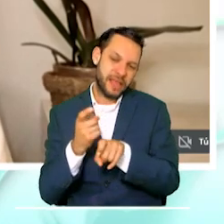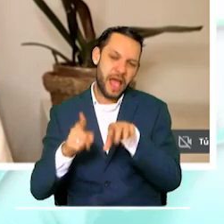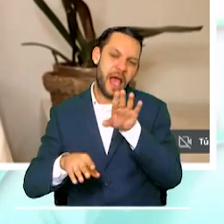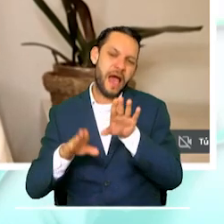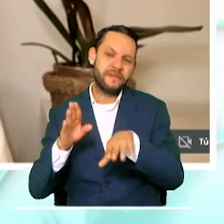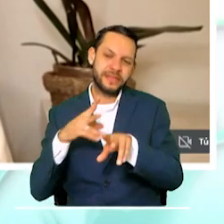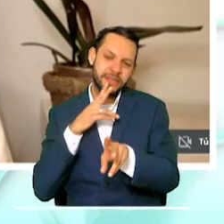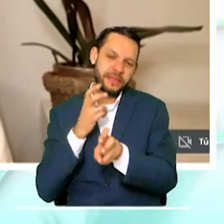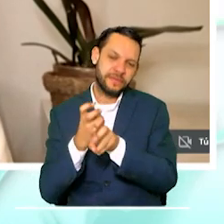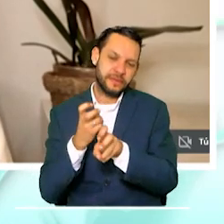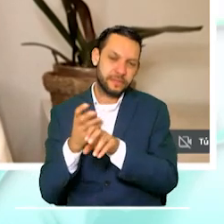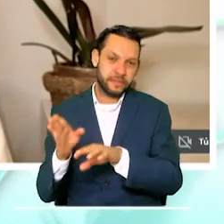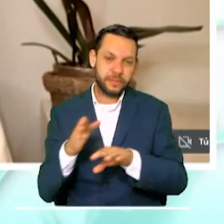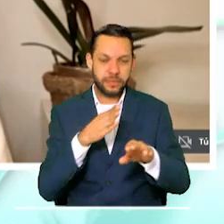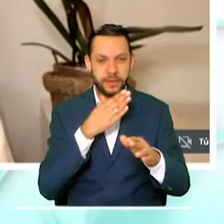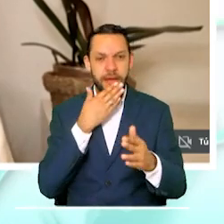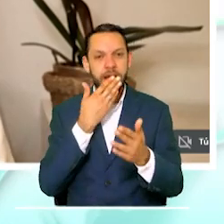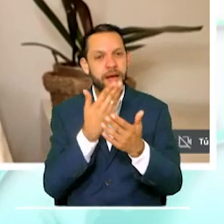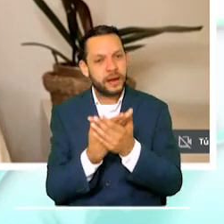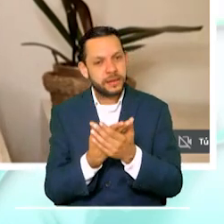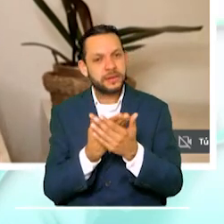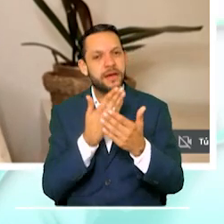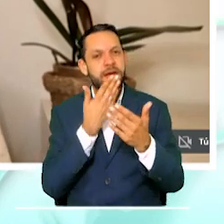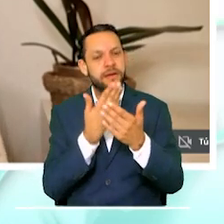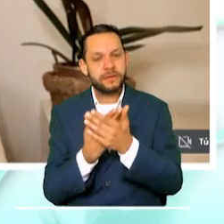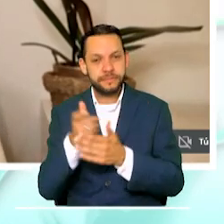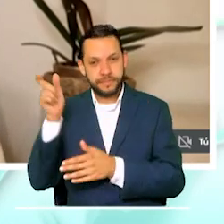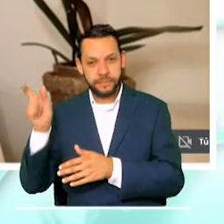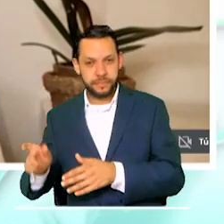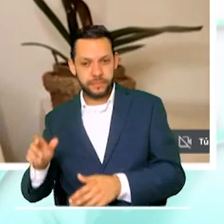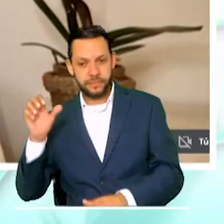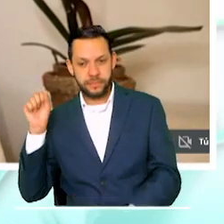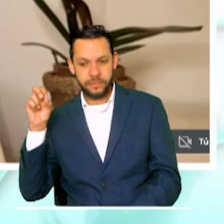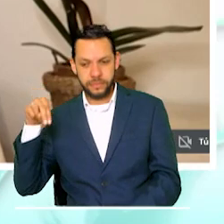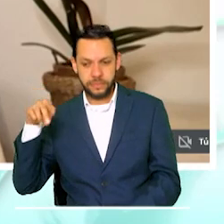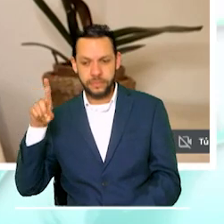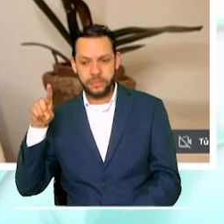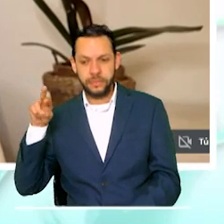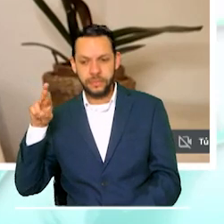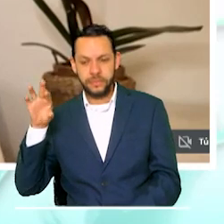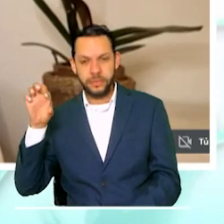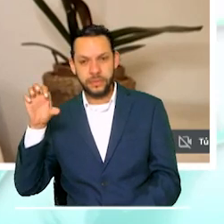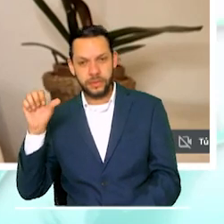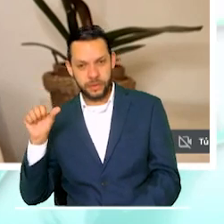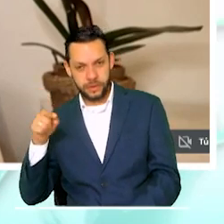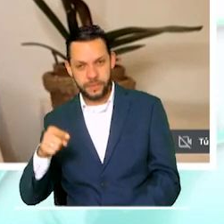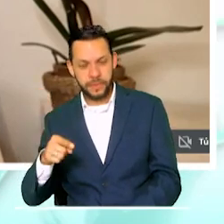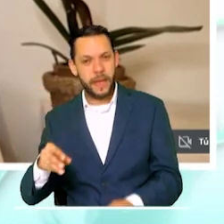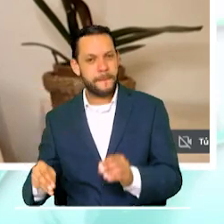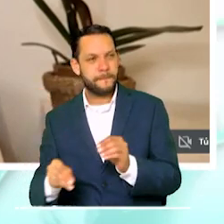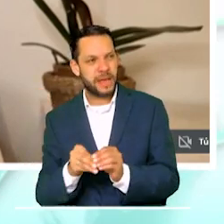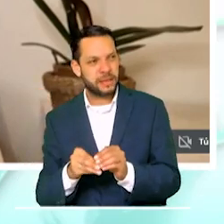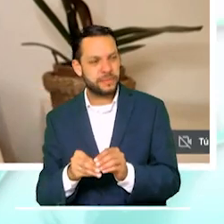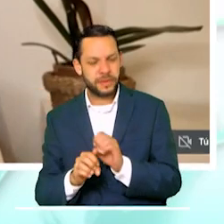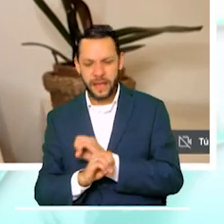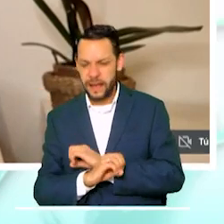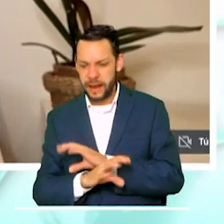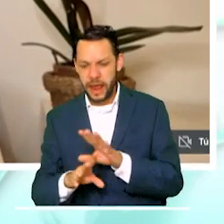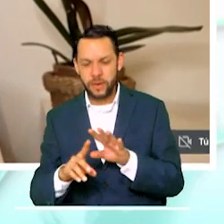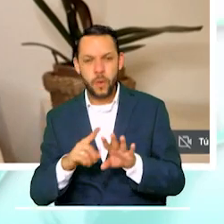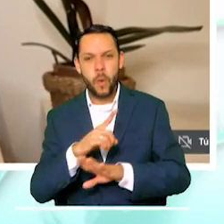difícil. Gracias a la doctora, quiero acabar este programa en una manera un